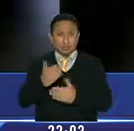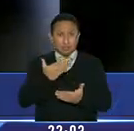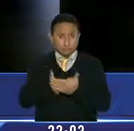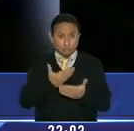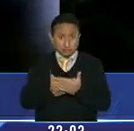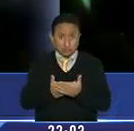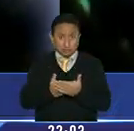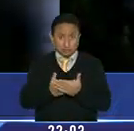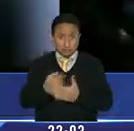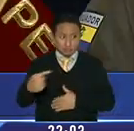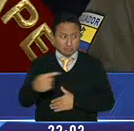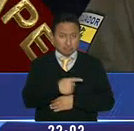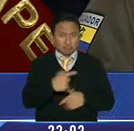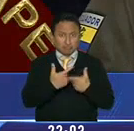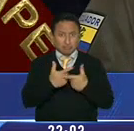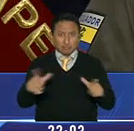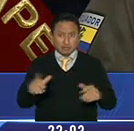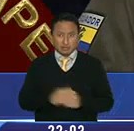La Fiscalía de la